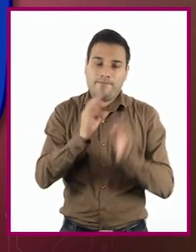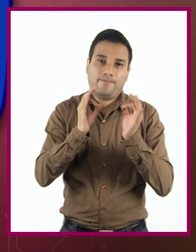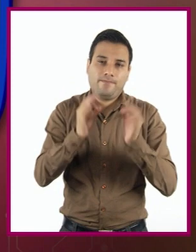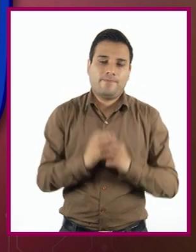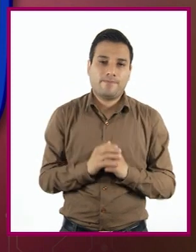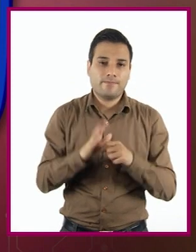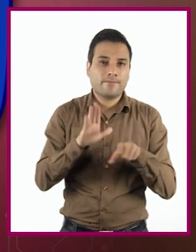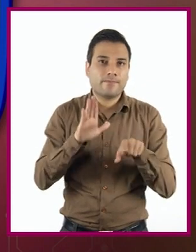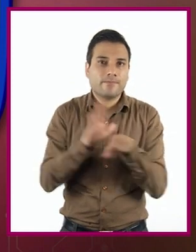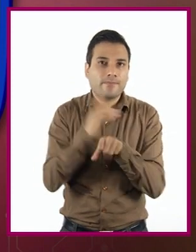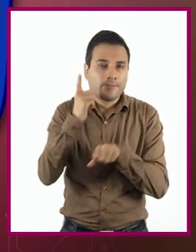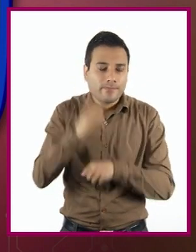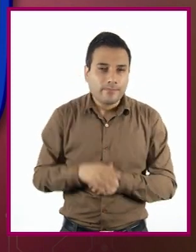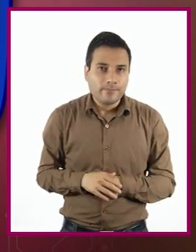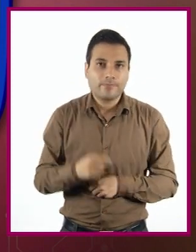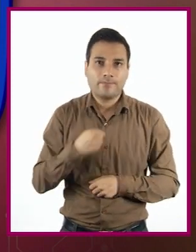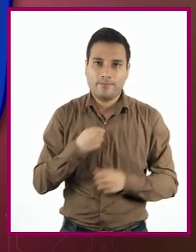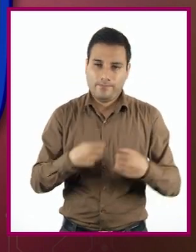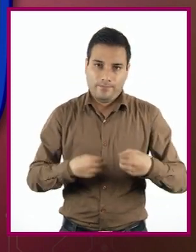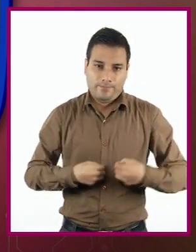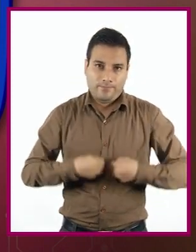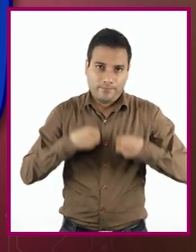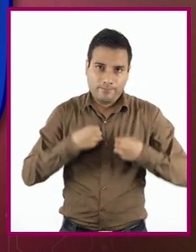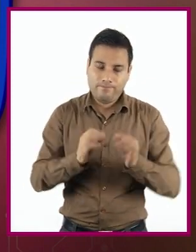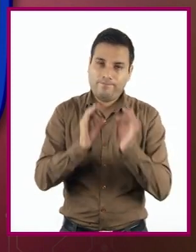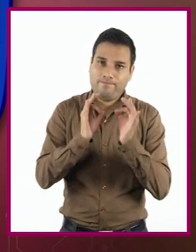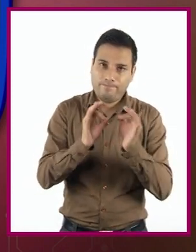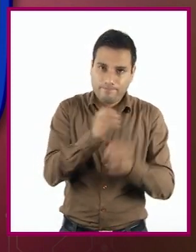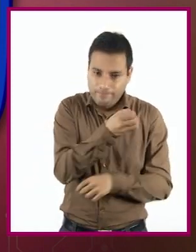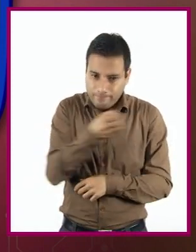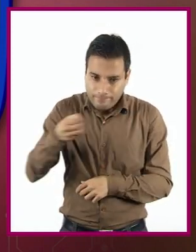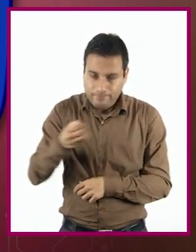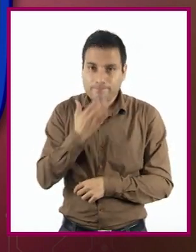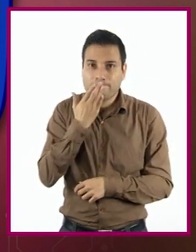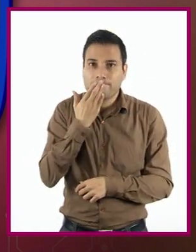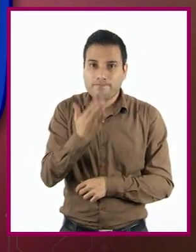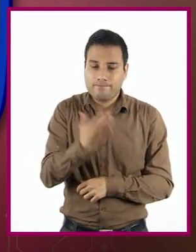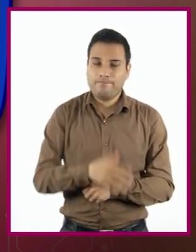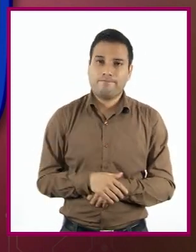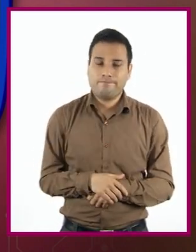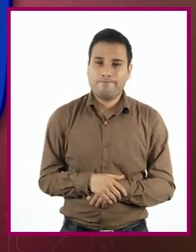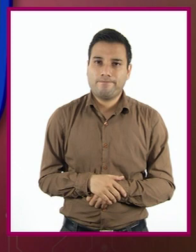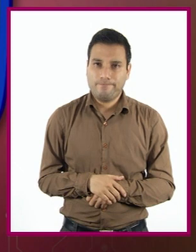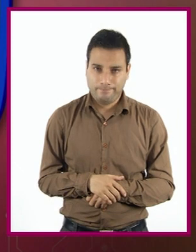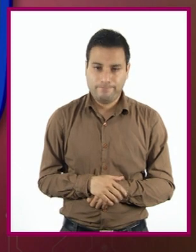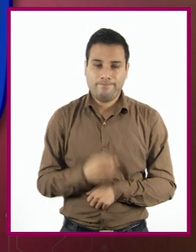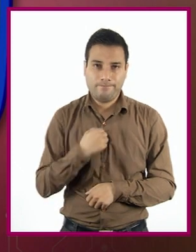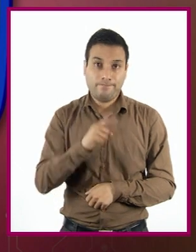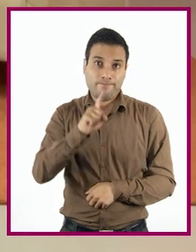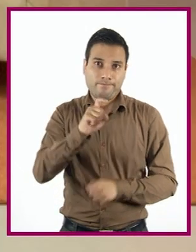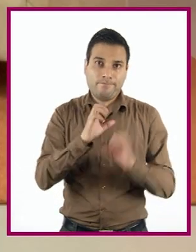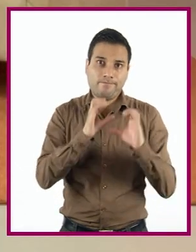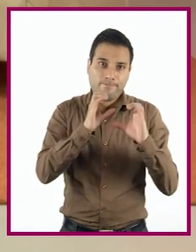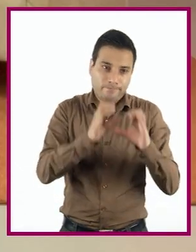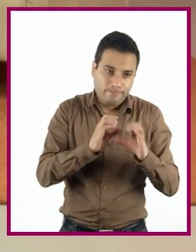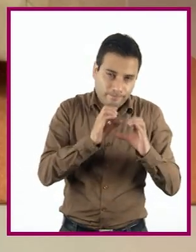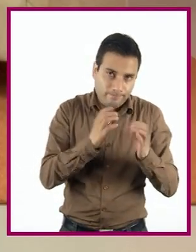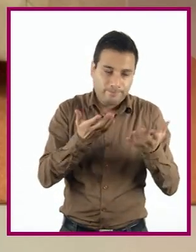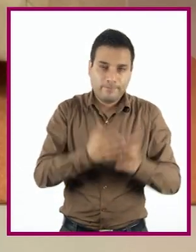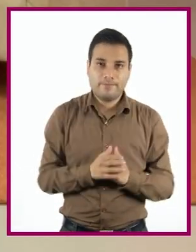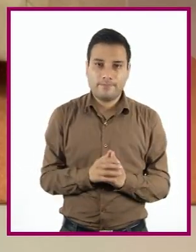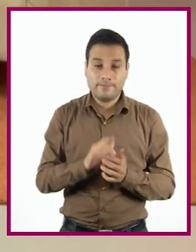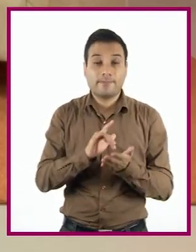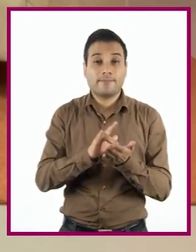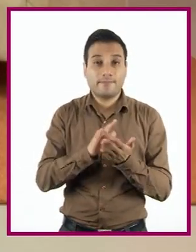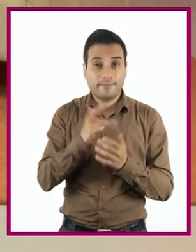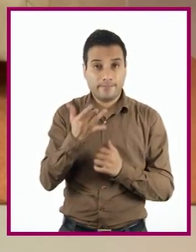que aprendí a organizar más mi vida escolar y a cuidar más ciertos aspectos de mi vida personal, como es el cuidado del agua. Muchas